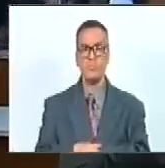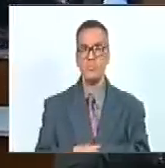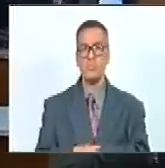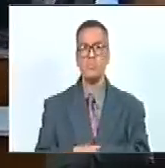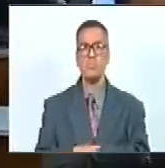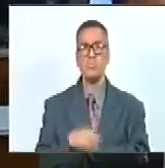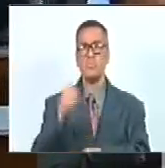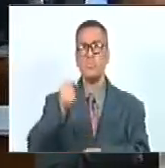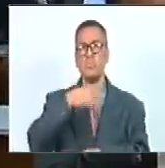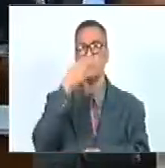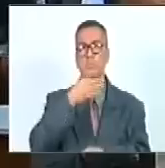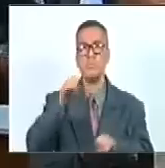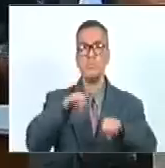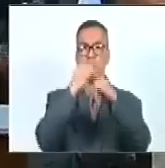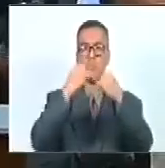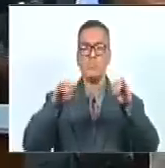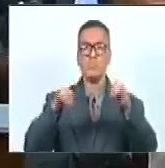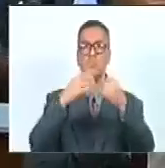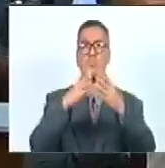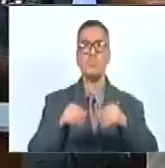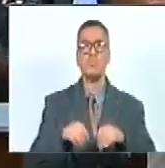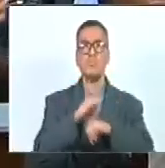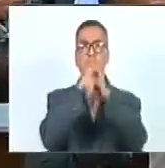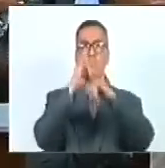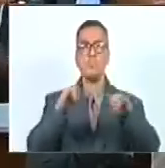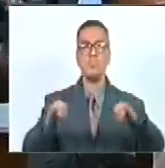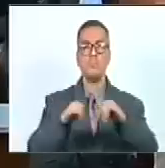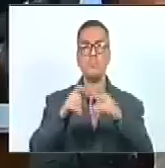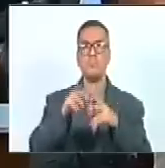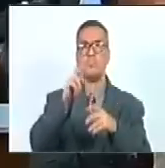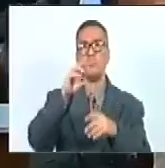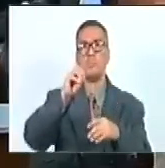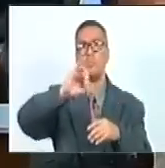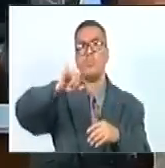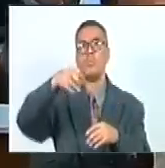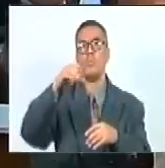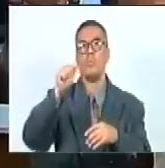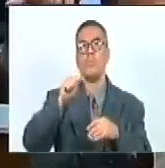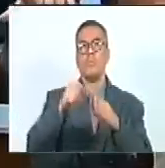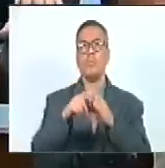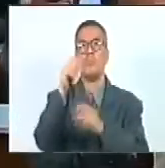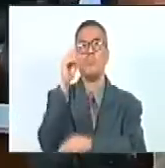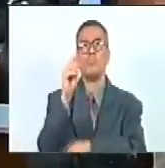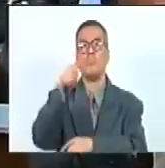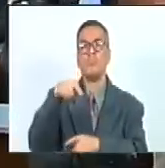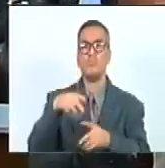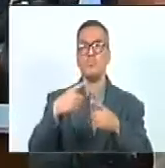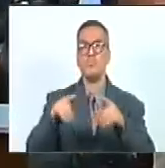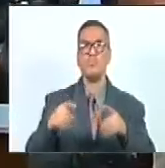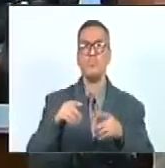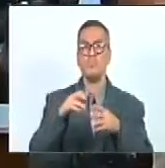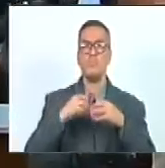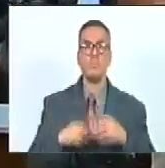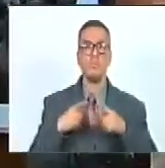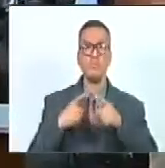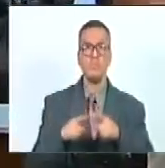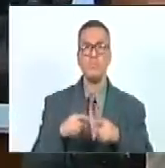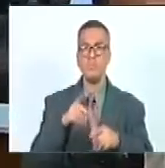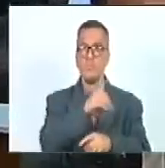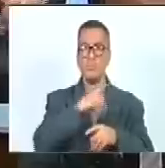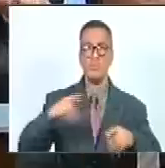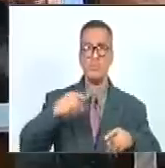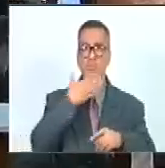Feliz tarde y feliz cumpleaños, Fernando Soto Rojas. La oposición democrática aprovecha esta oportunidad para